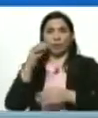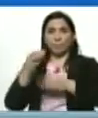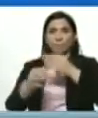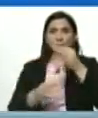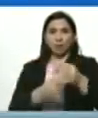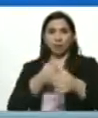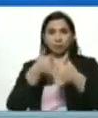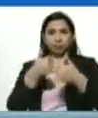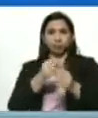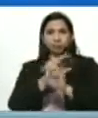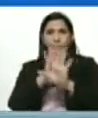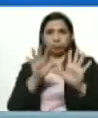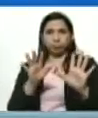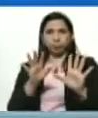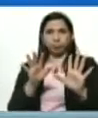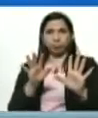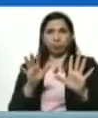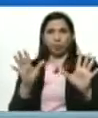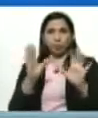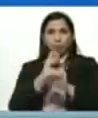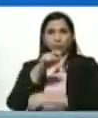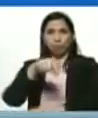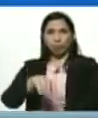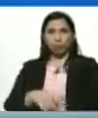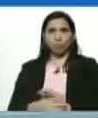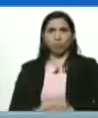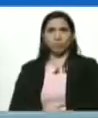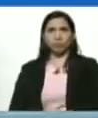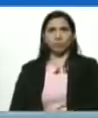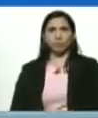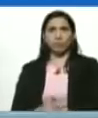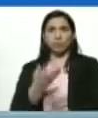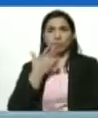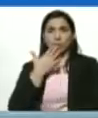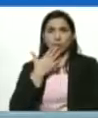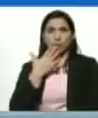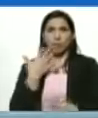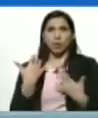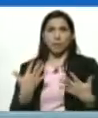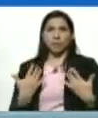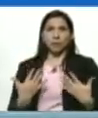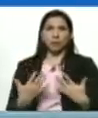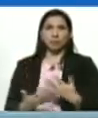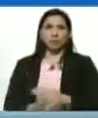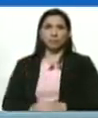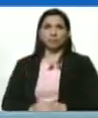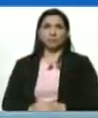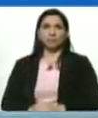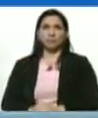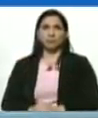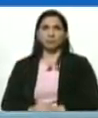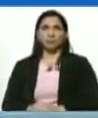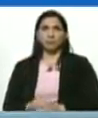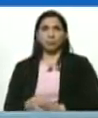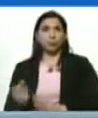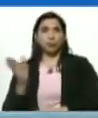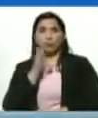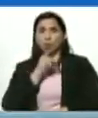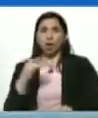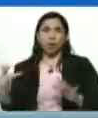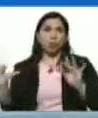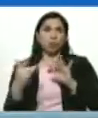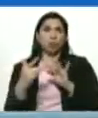en el transcurso de la noche de hoy claro si usted tiene por ejemplo una emergencia no le coincidió el día